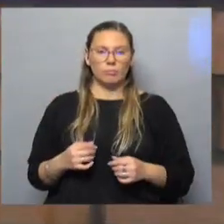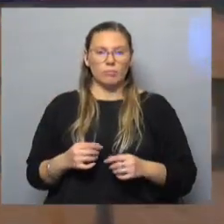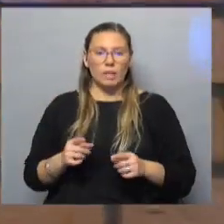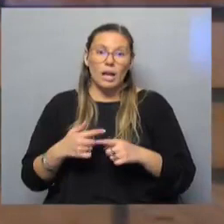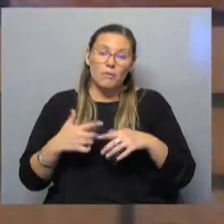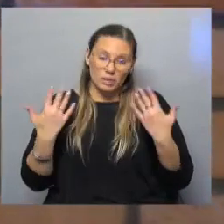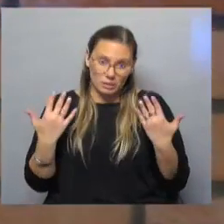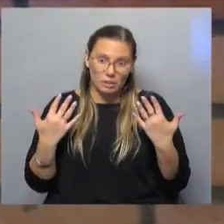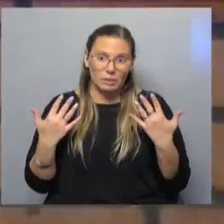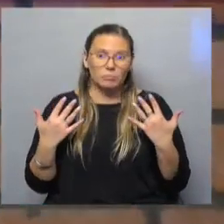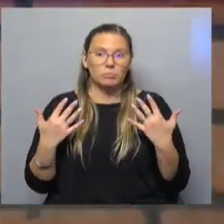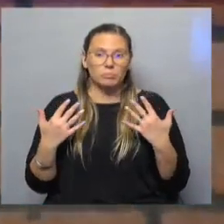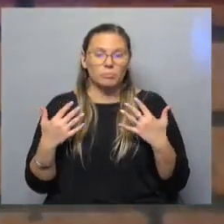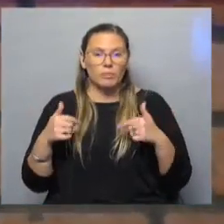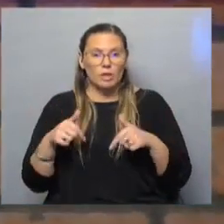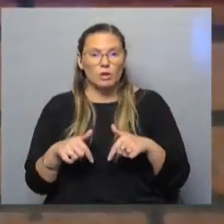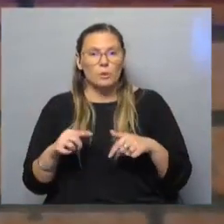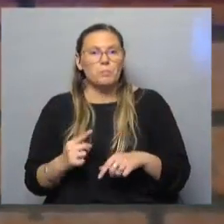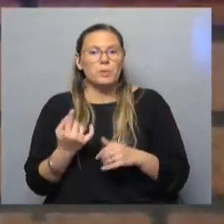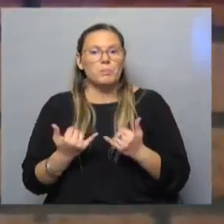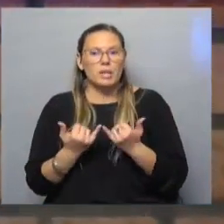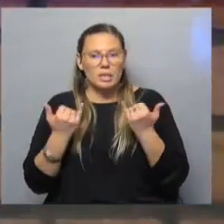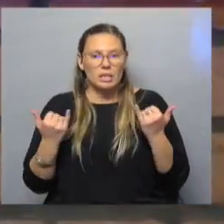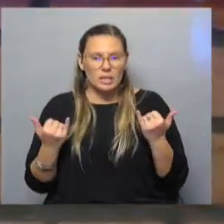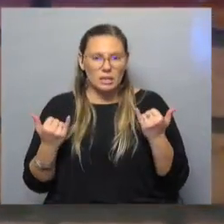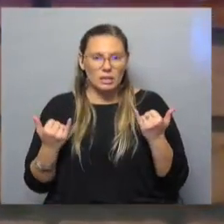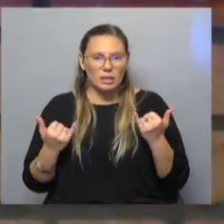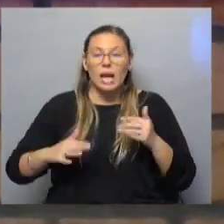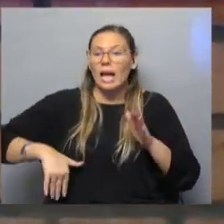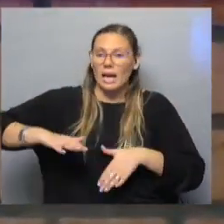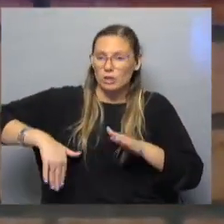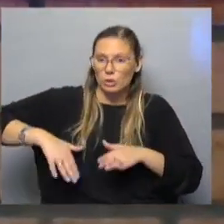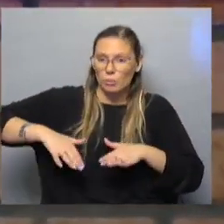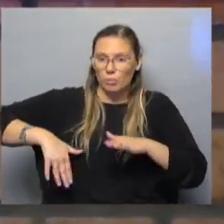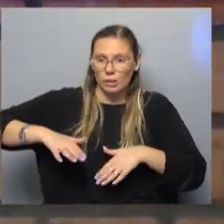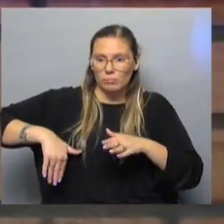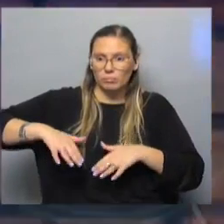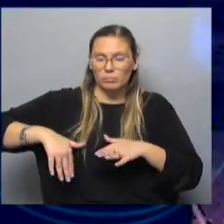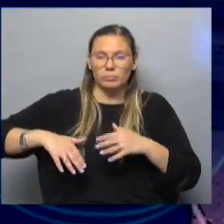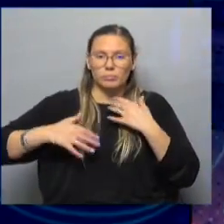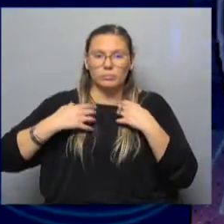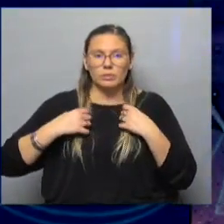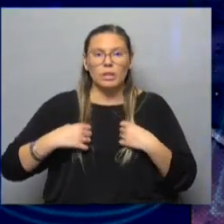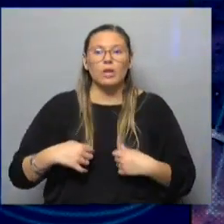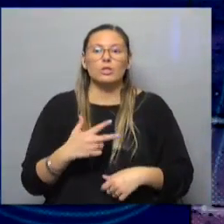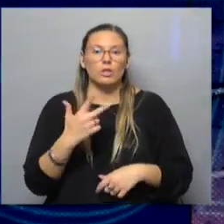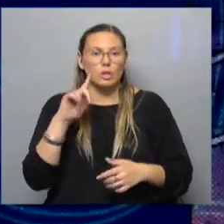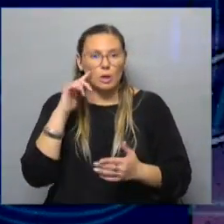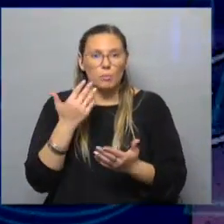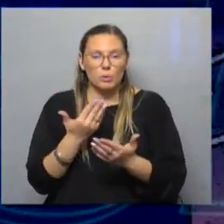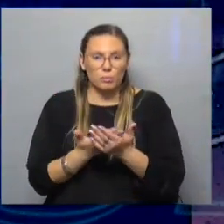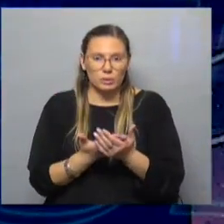el festival, y bueno, hoy es el primer día, es candombe, y bueno, son tres propuestas,